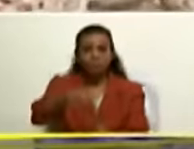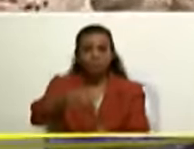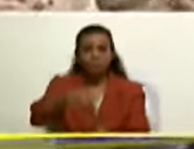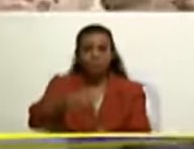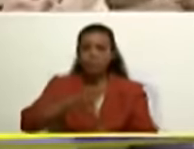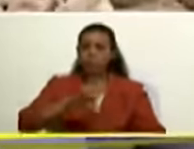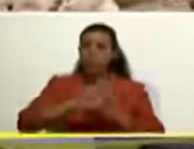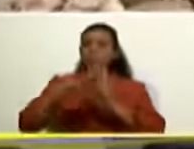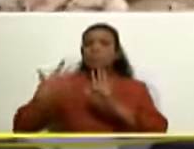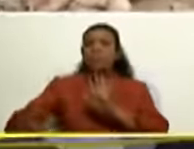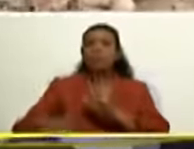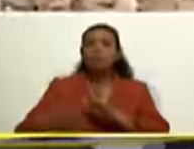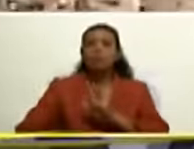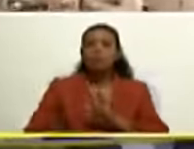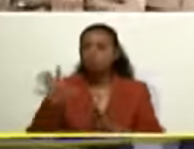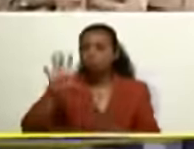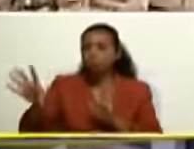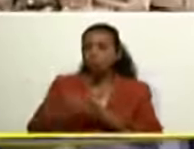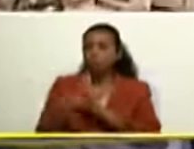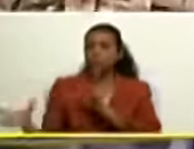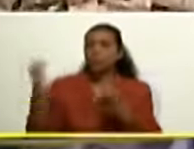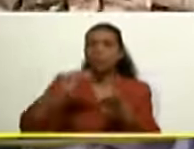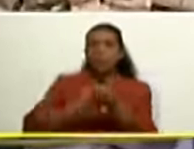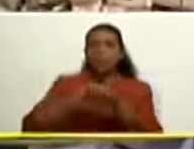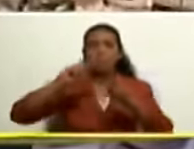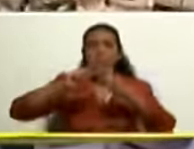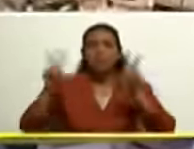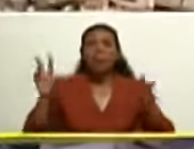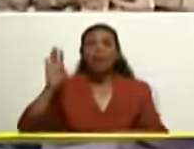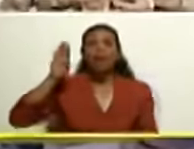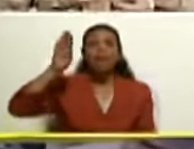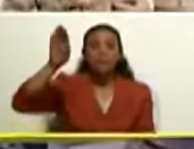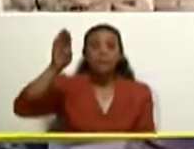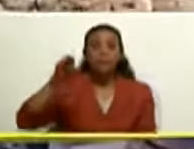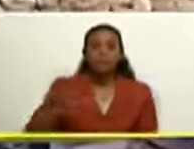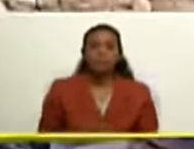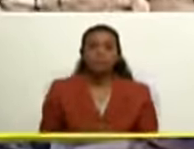su soberanía, de su territorio, de la paz y del futuro